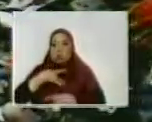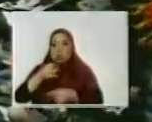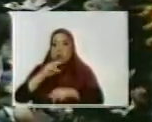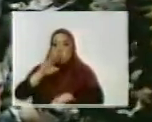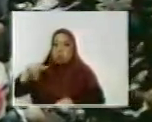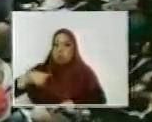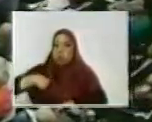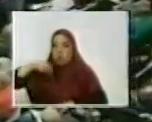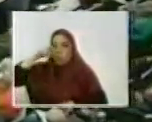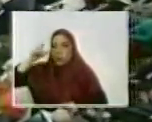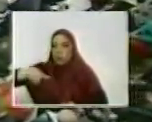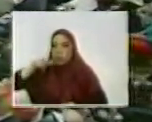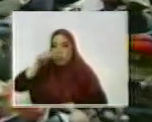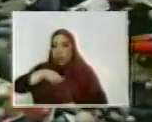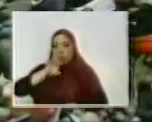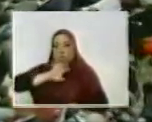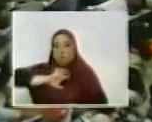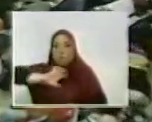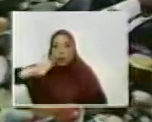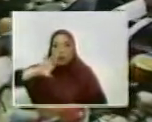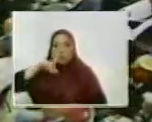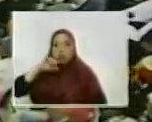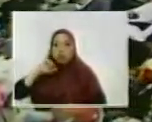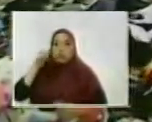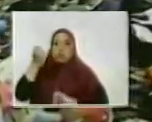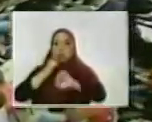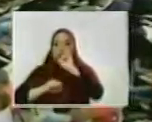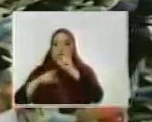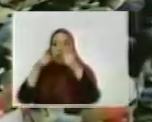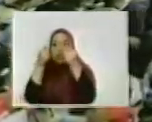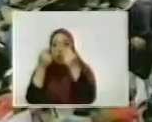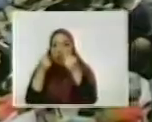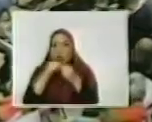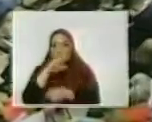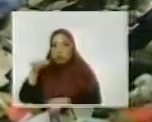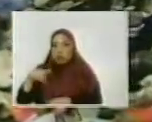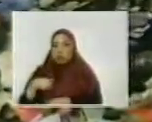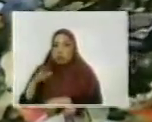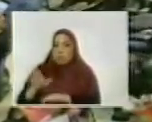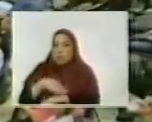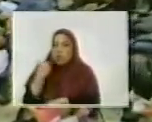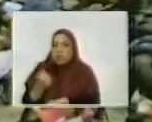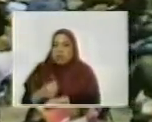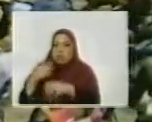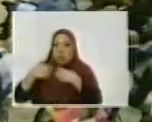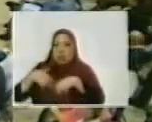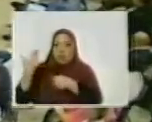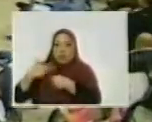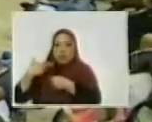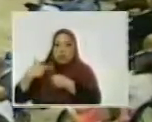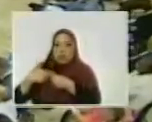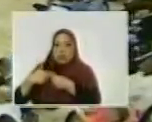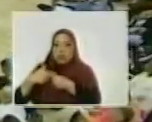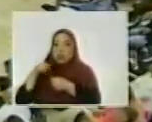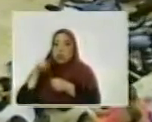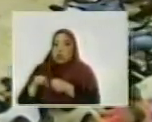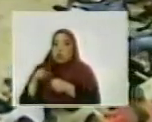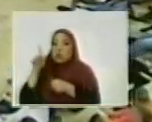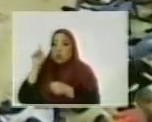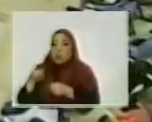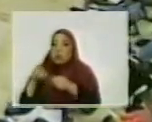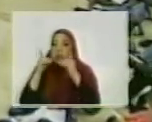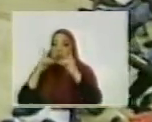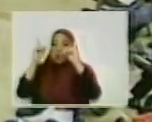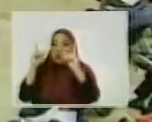de nuestra patria para la consecución de precios justos de nuestro principal recurso nacional, así como su acción